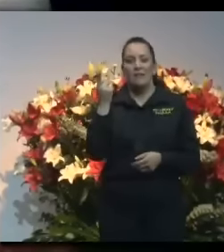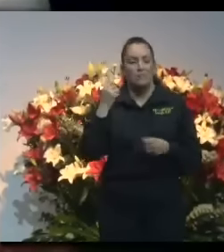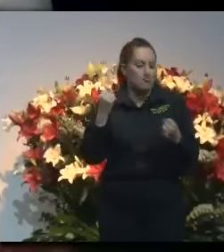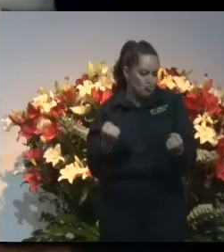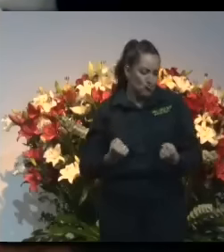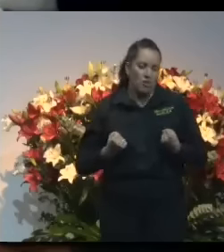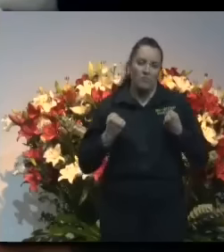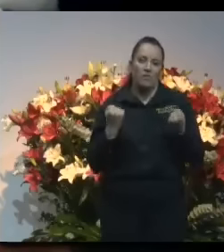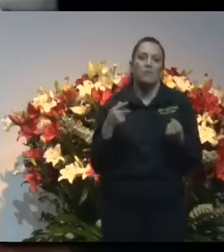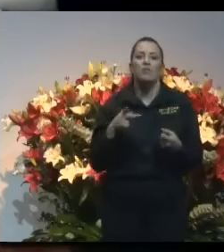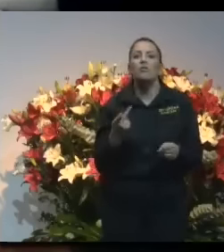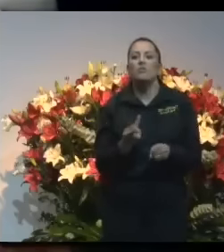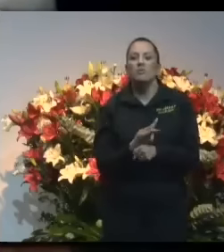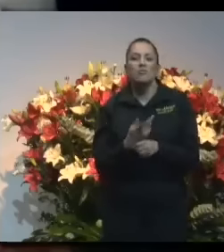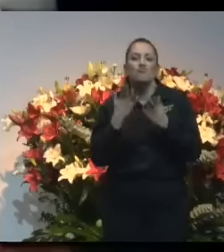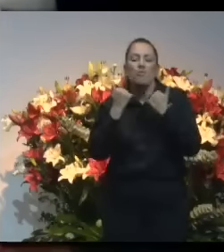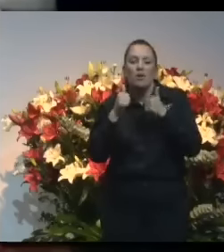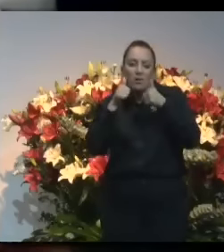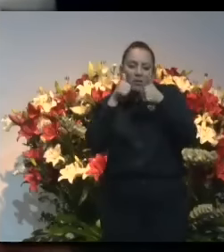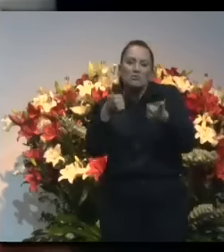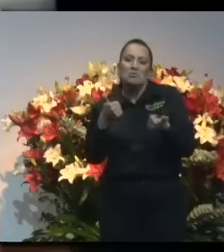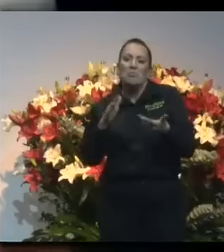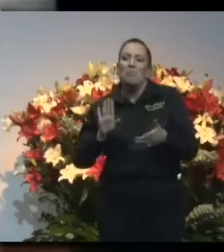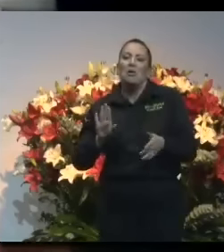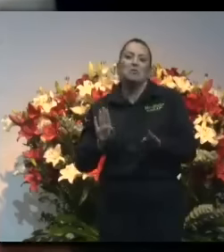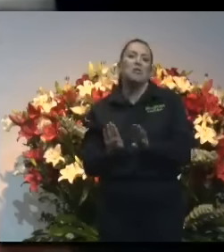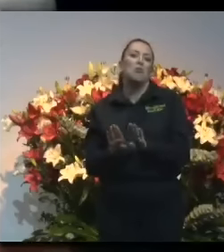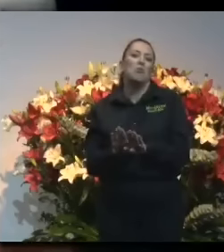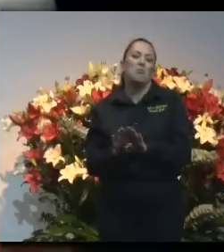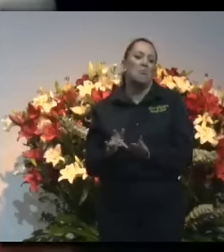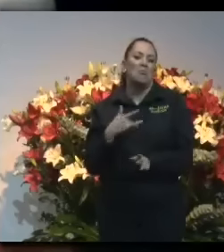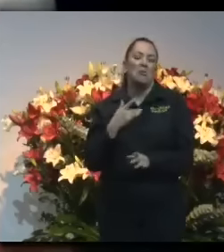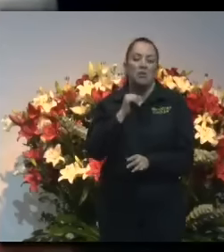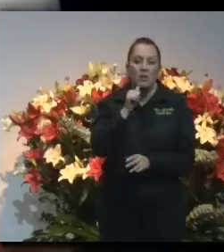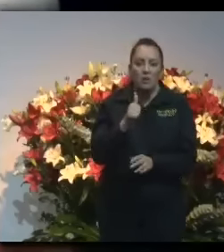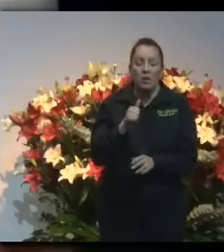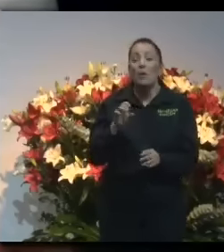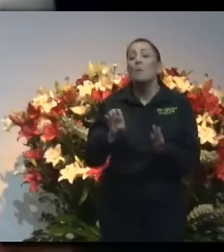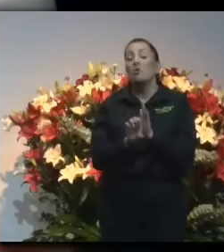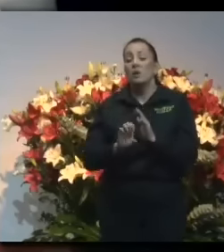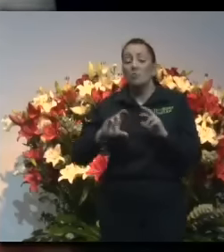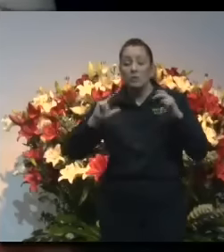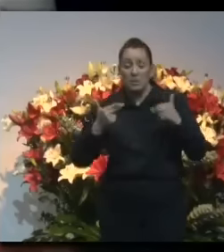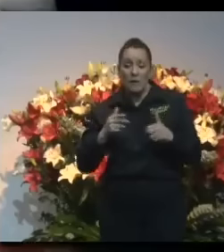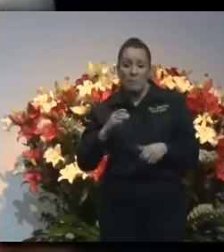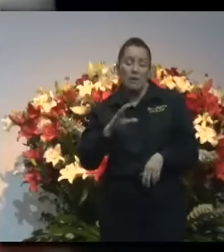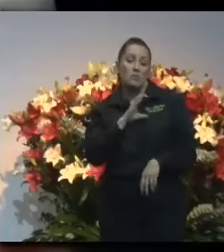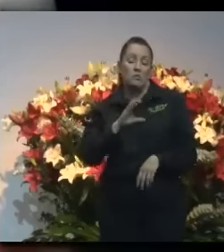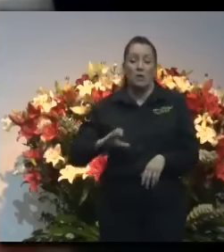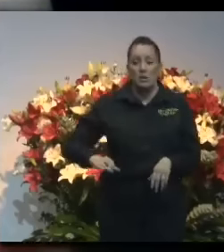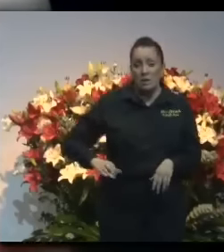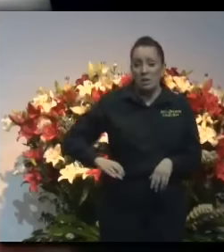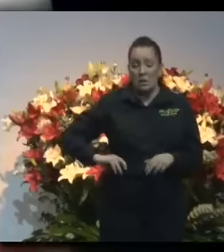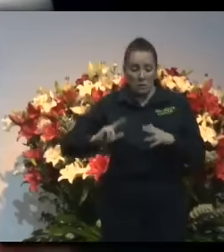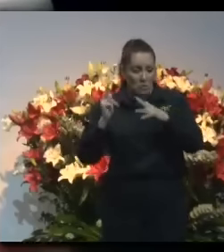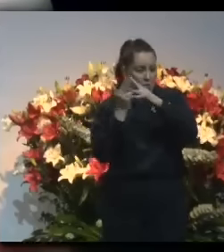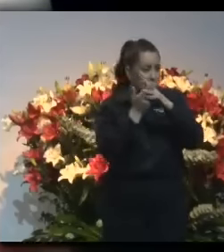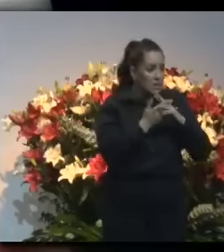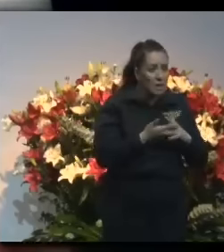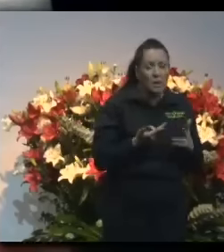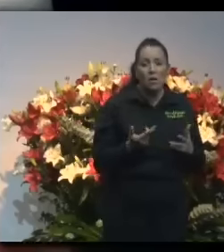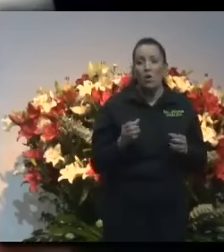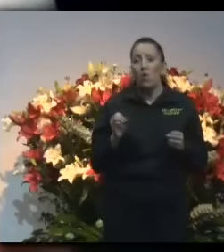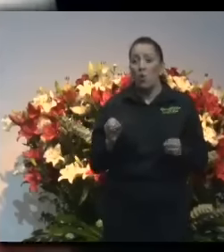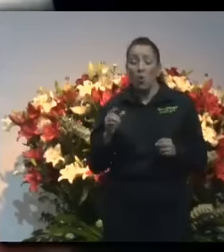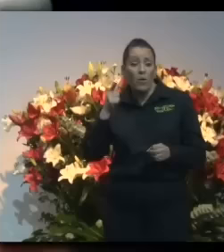es insensible, porque no lo han hecho cuando han asesinado a un candidato en Chiapas, no lo han hecho cuando han asesinado a un